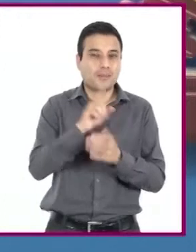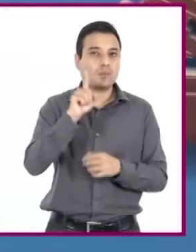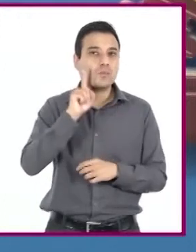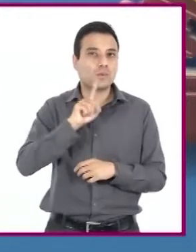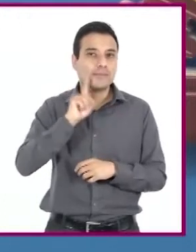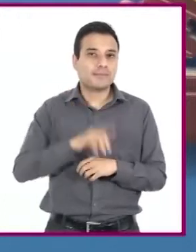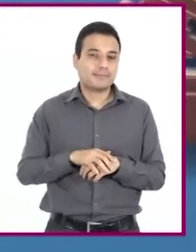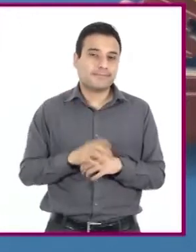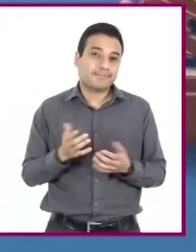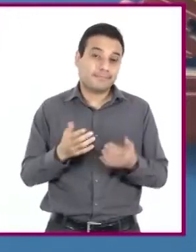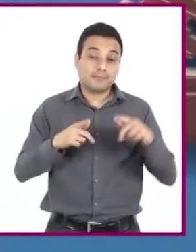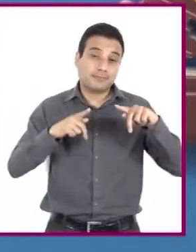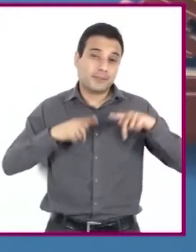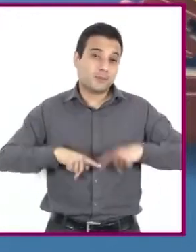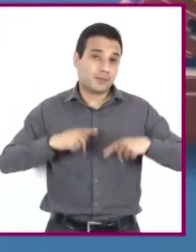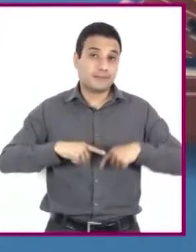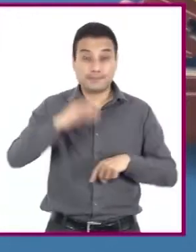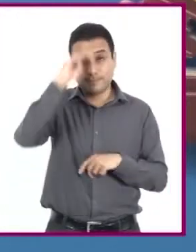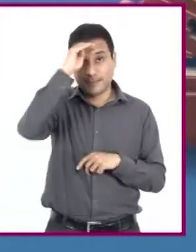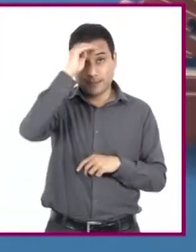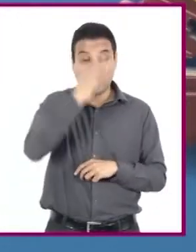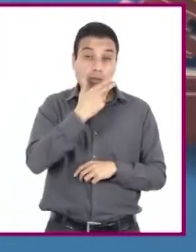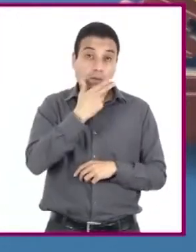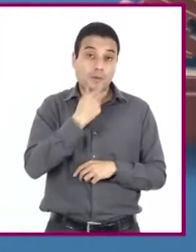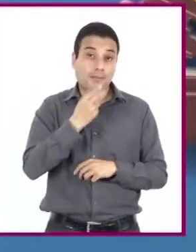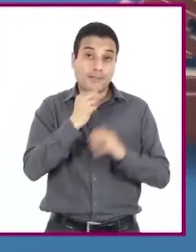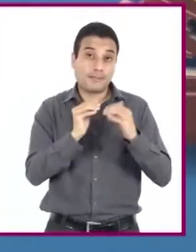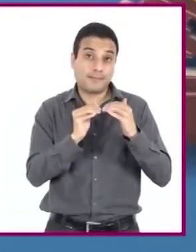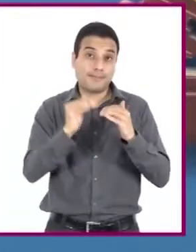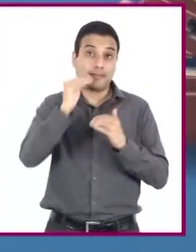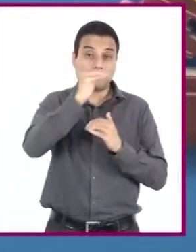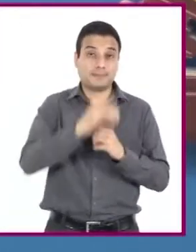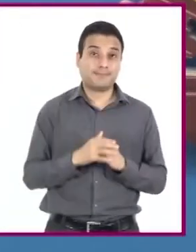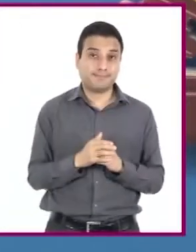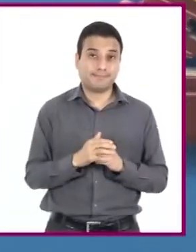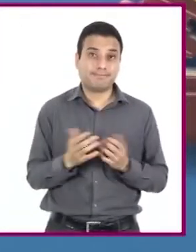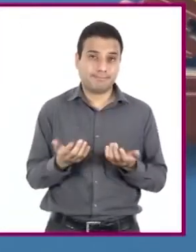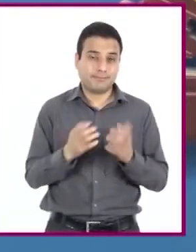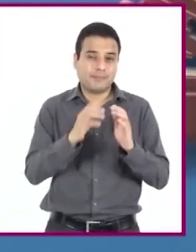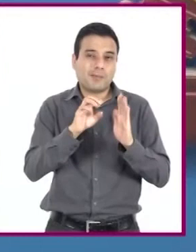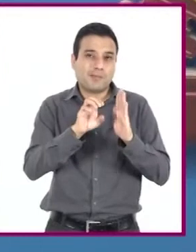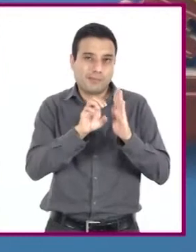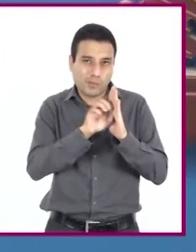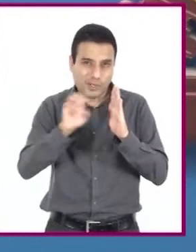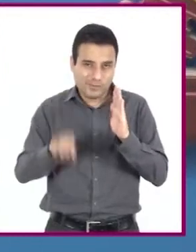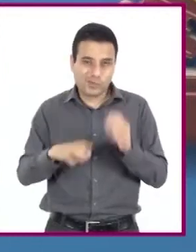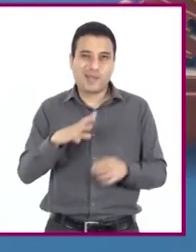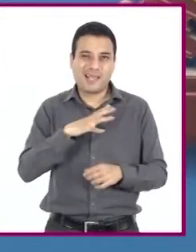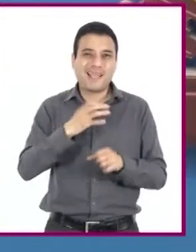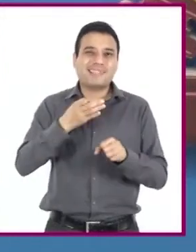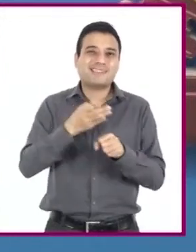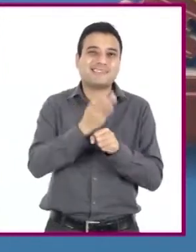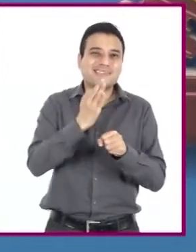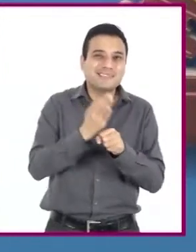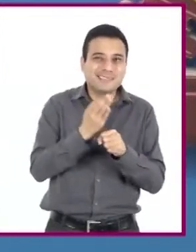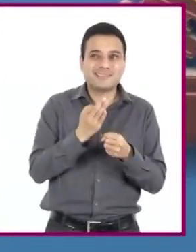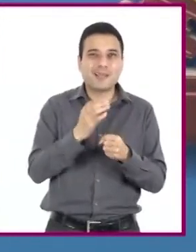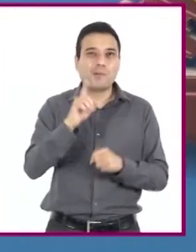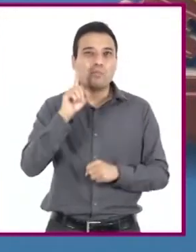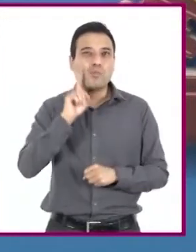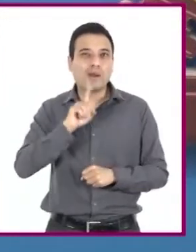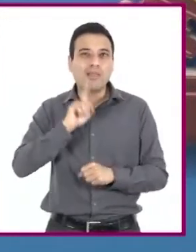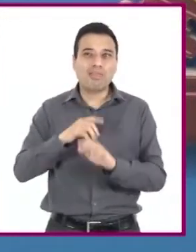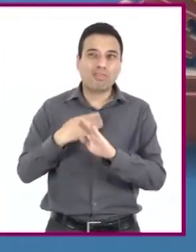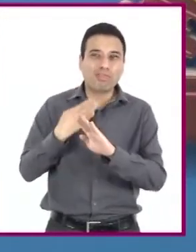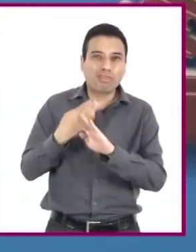otro. Los pueden identificar fácilmente si piensan en los chistes sobre hombres o mujeres.